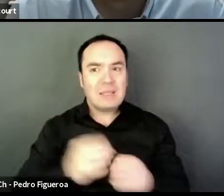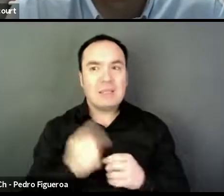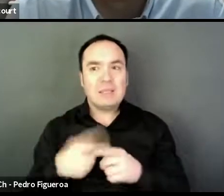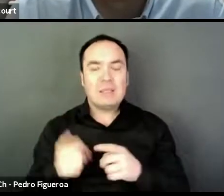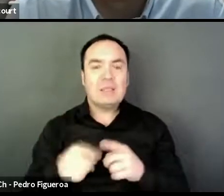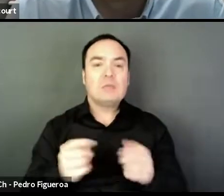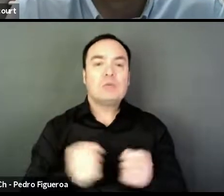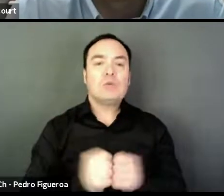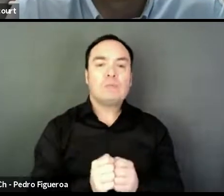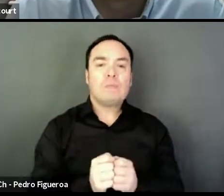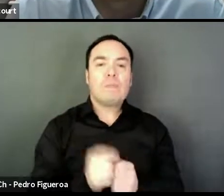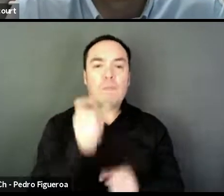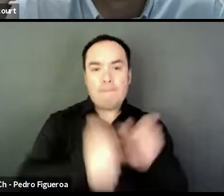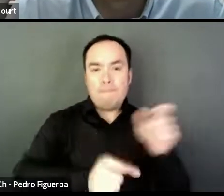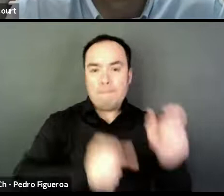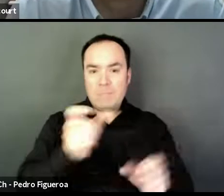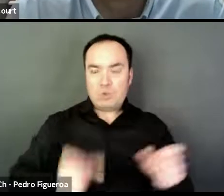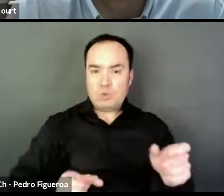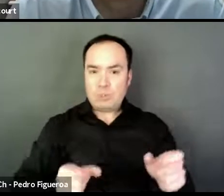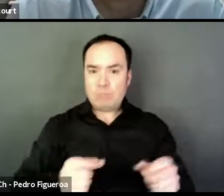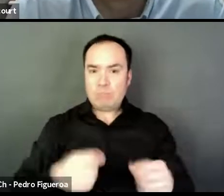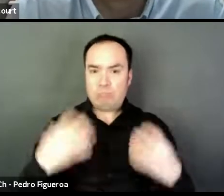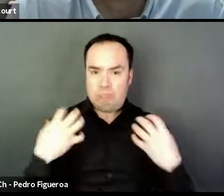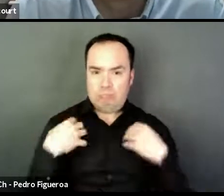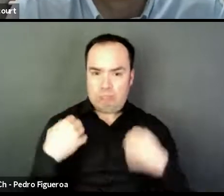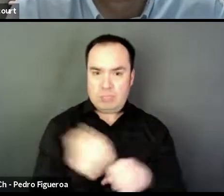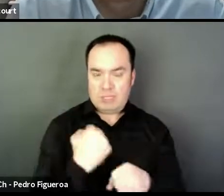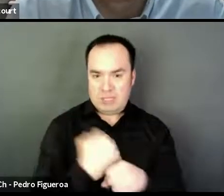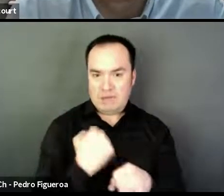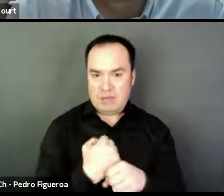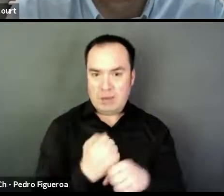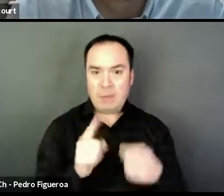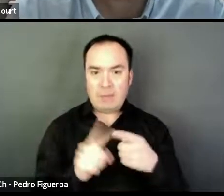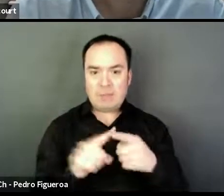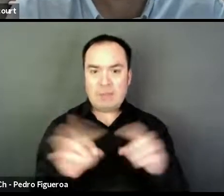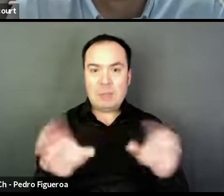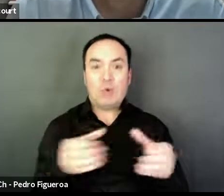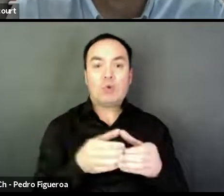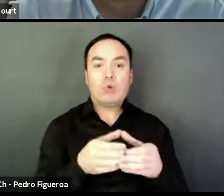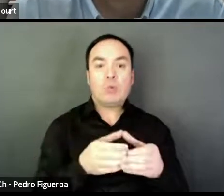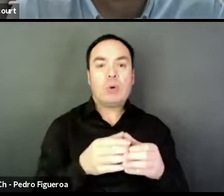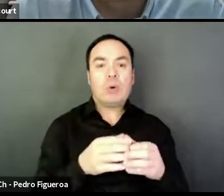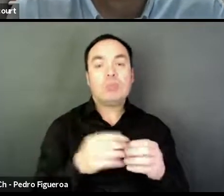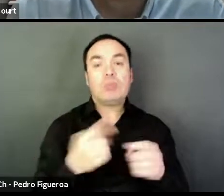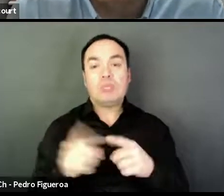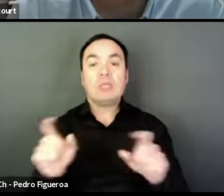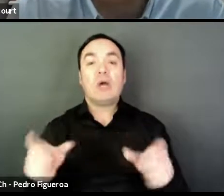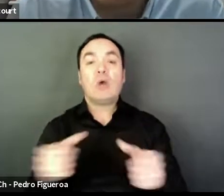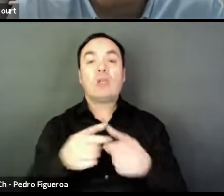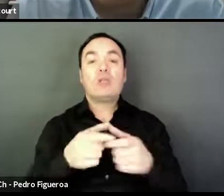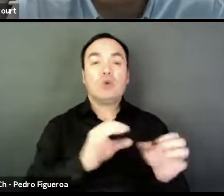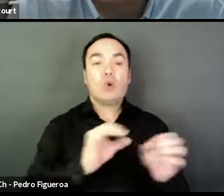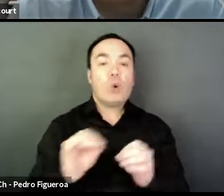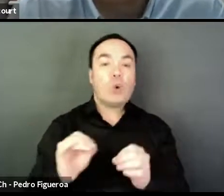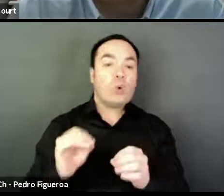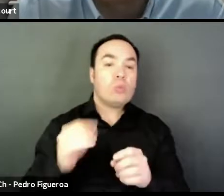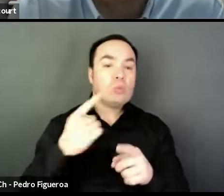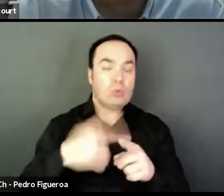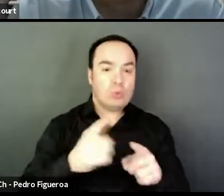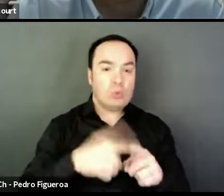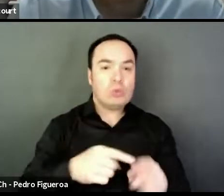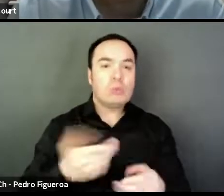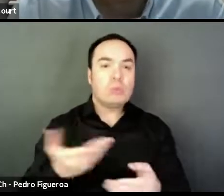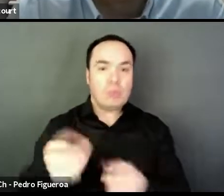las personas que conforman el ya sea las organizaciones oa los que les dan les proveemos un